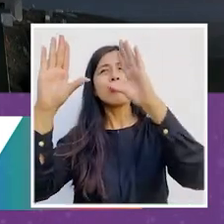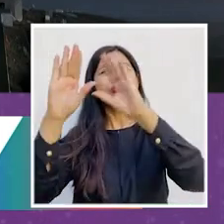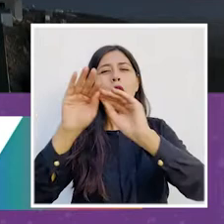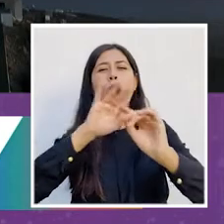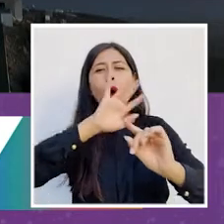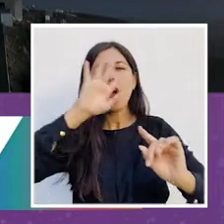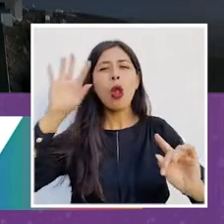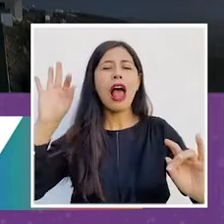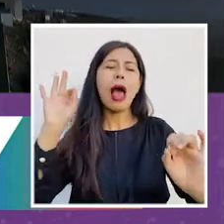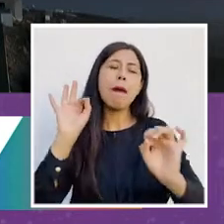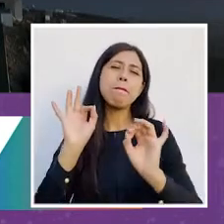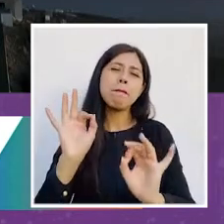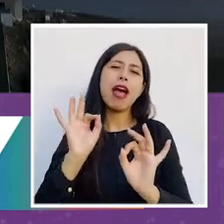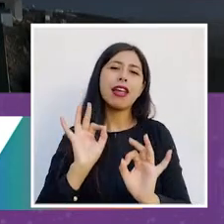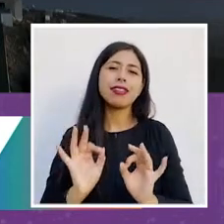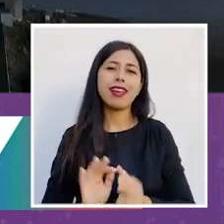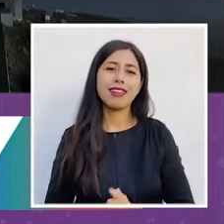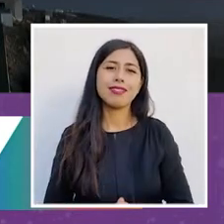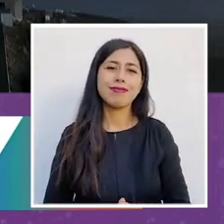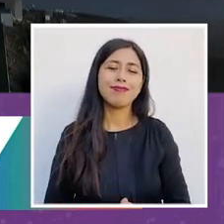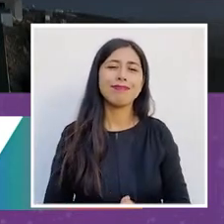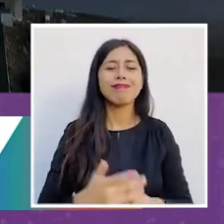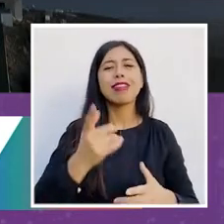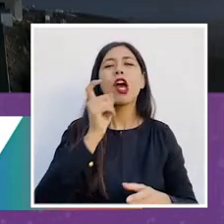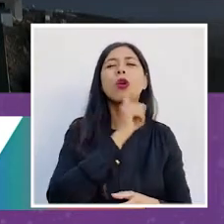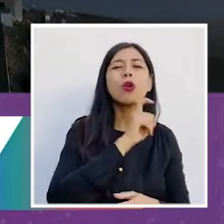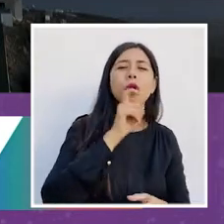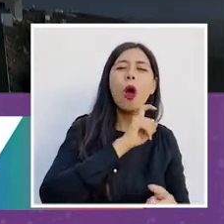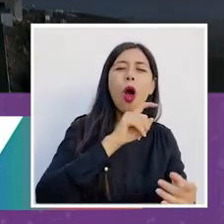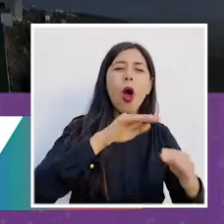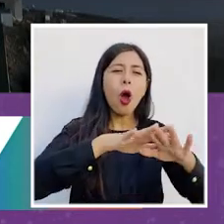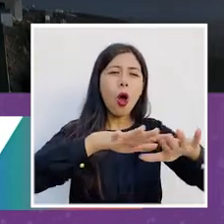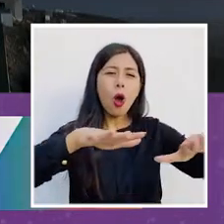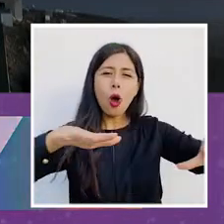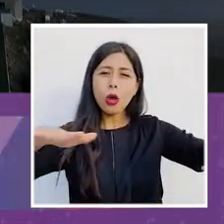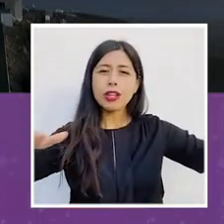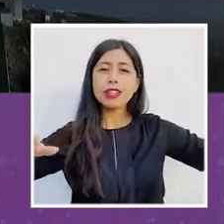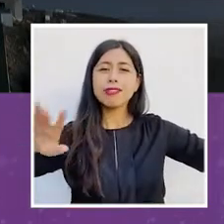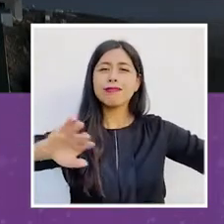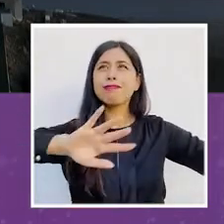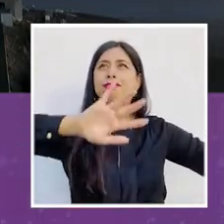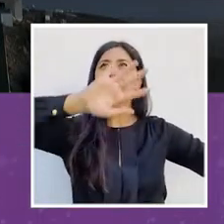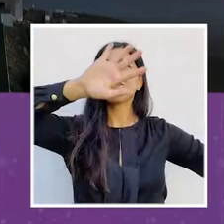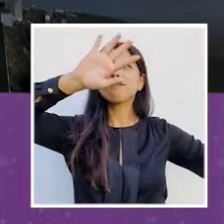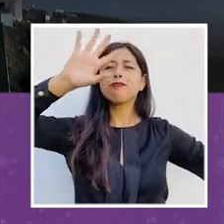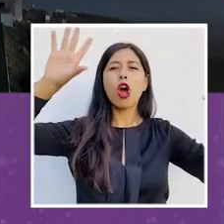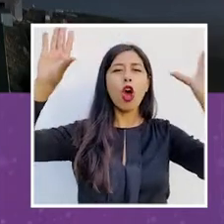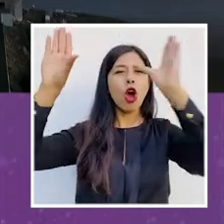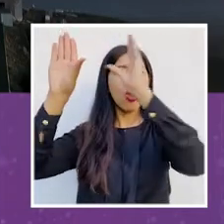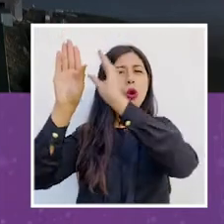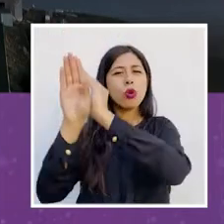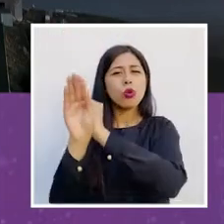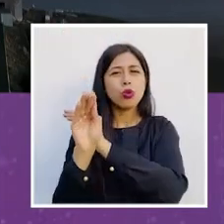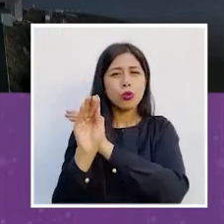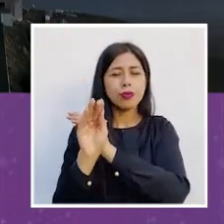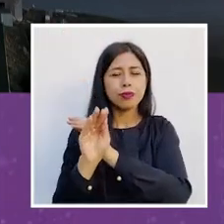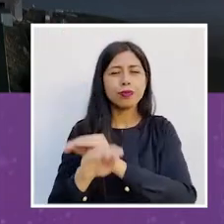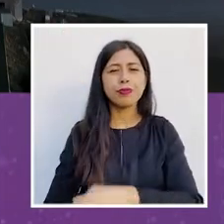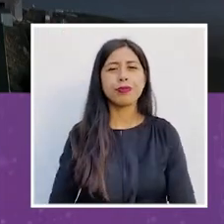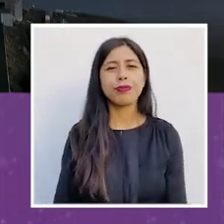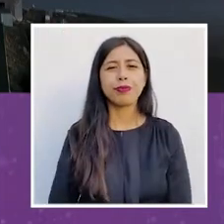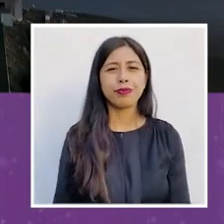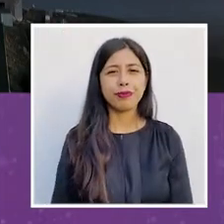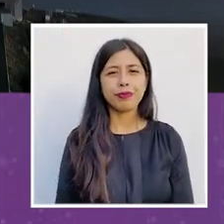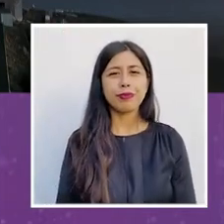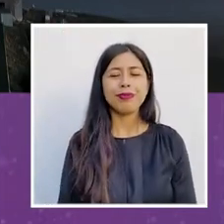ve de colores muy especiales que van desde los rojizos en el horizonte hasta colores más oscuros hacia